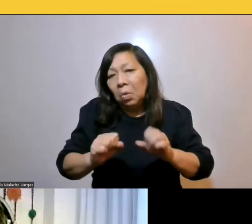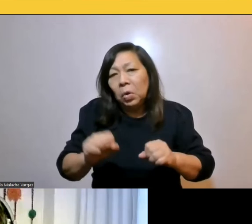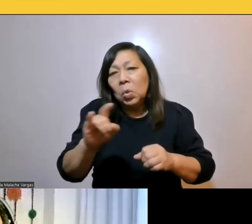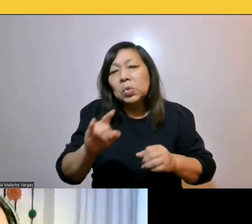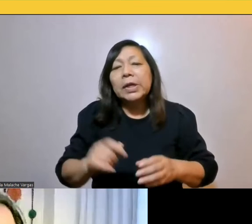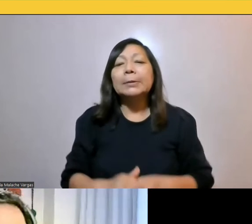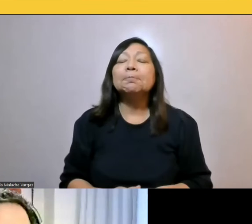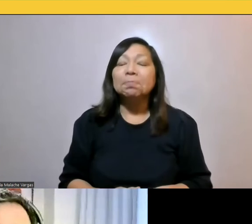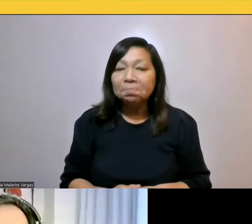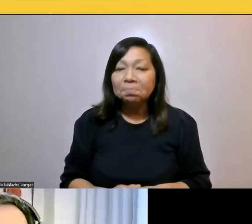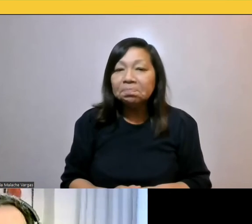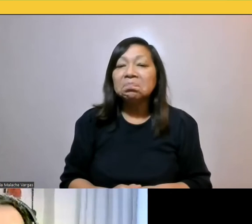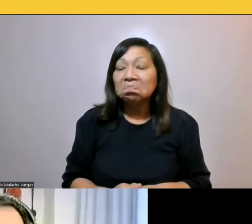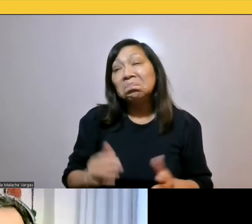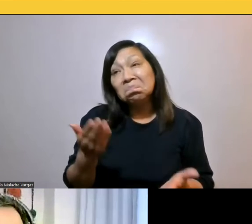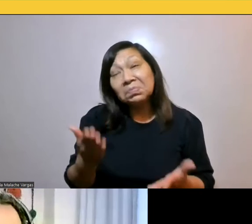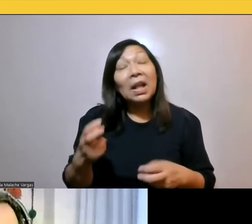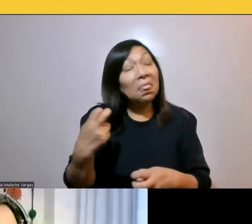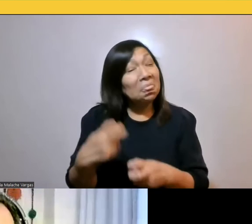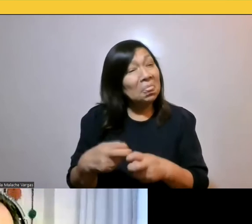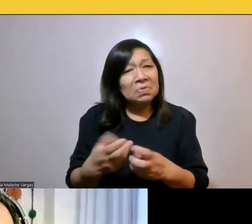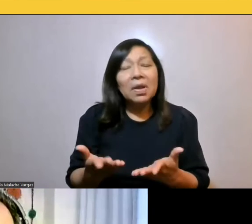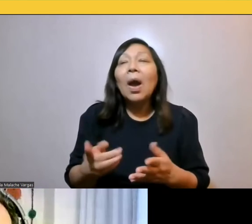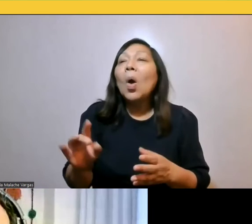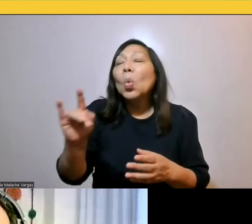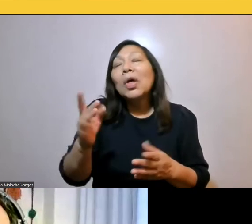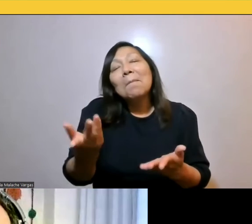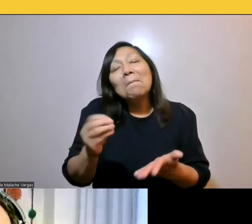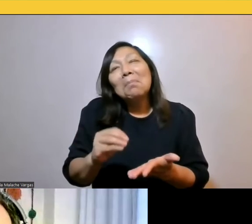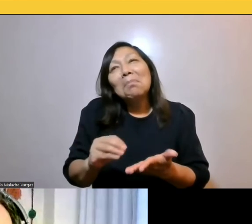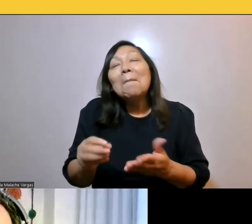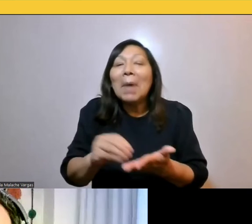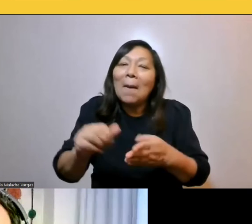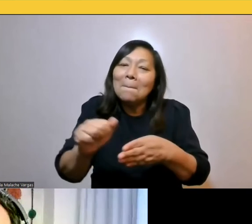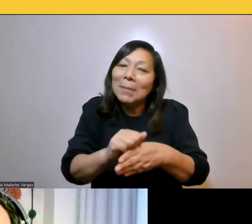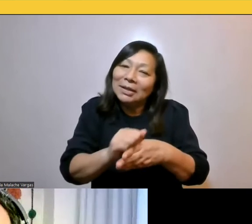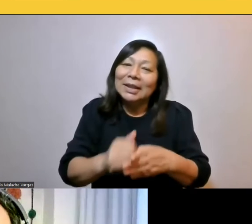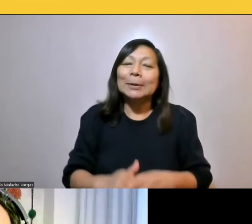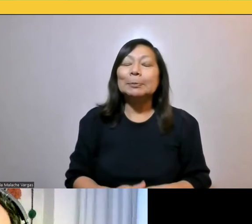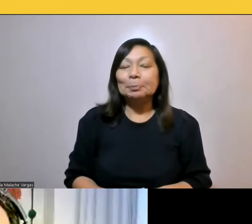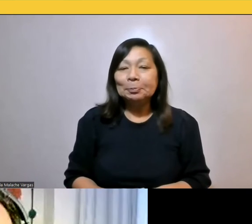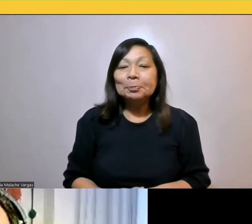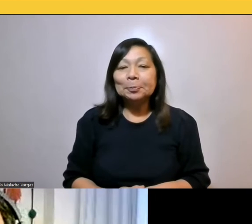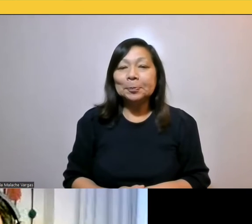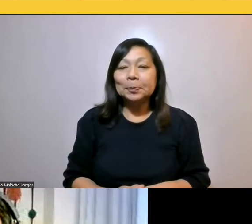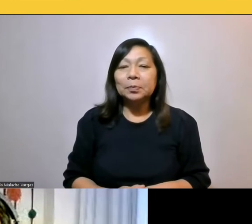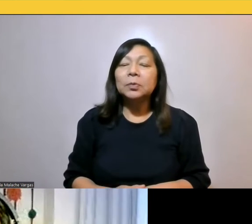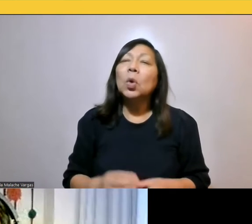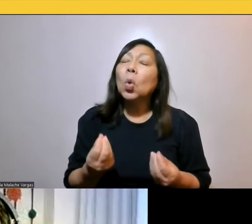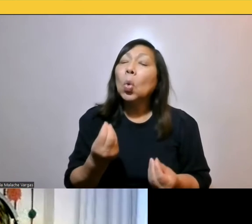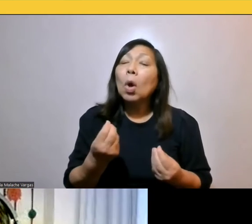Ujú. sin molestar. Sí, puede parecer un poco difícil, pero es un poquito de práctica también, ¿no? Ahora, ¿cómo